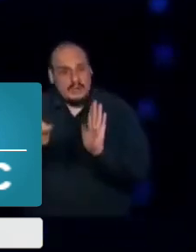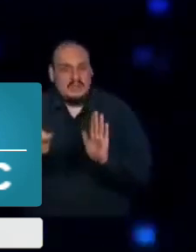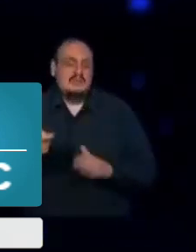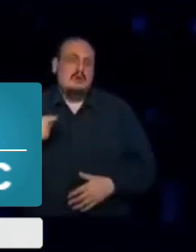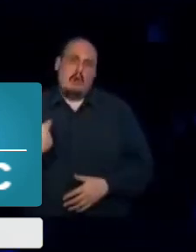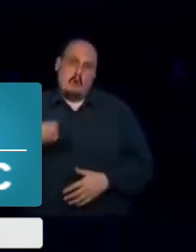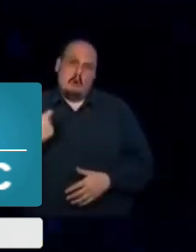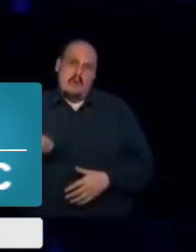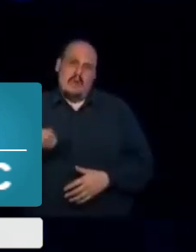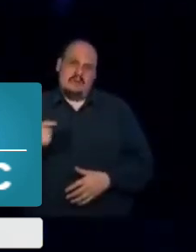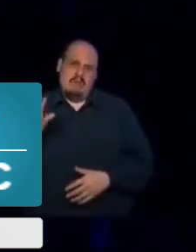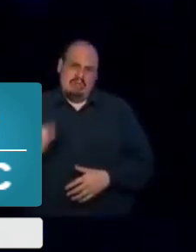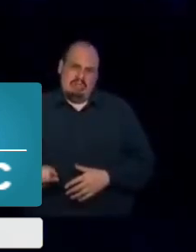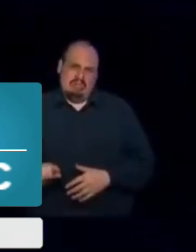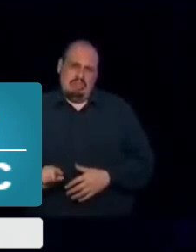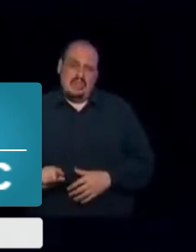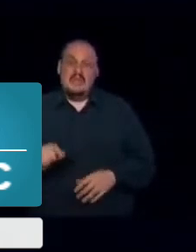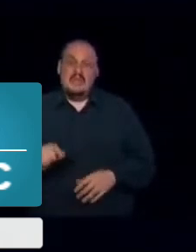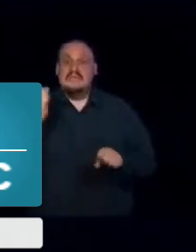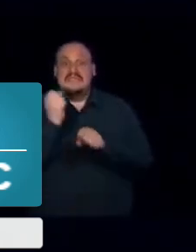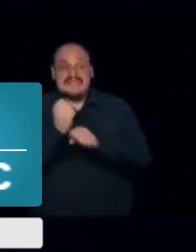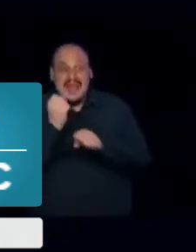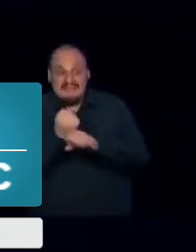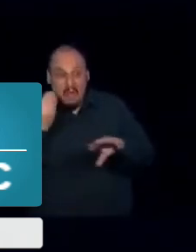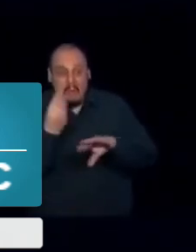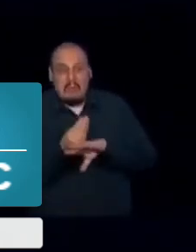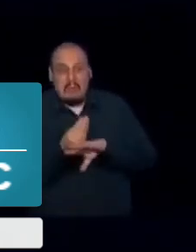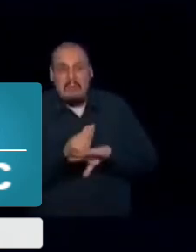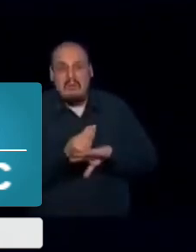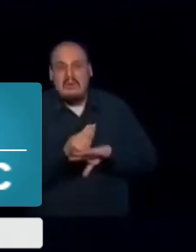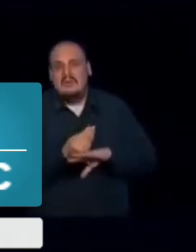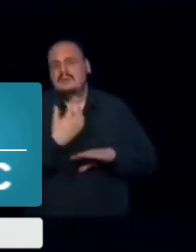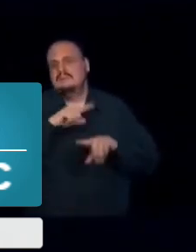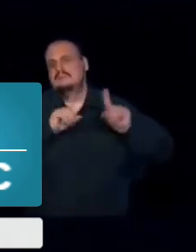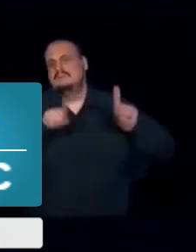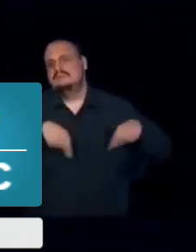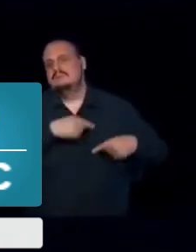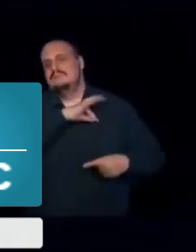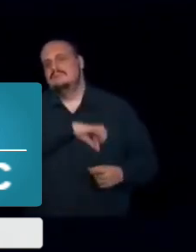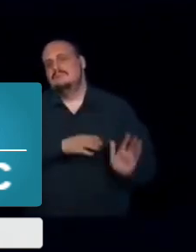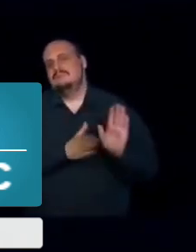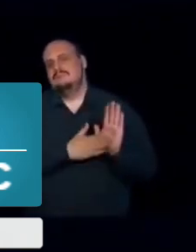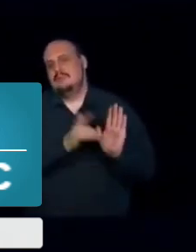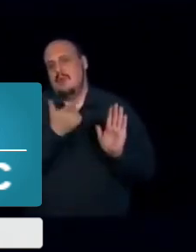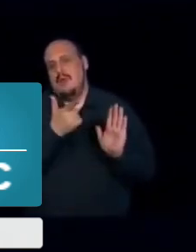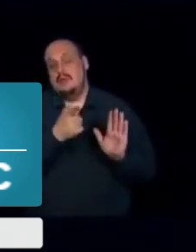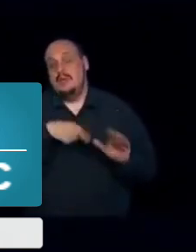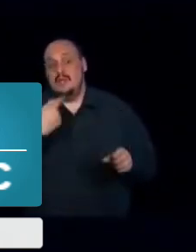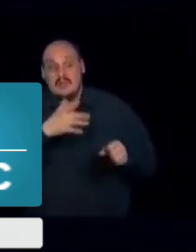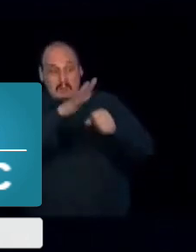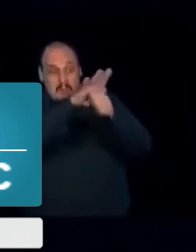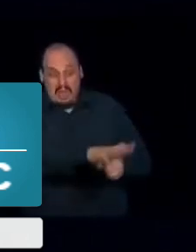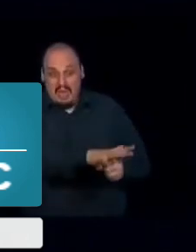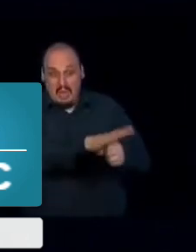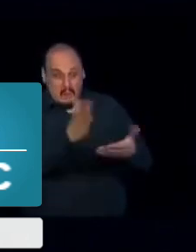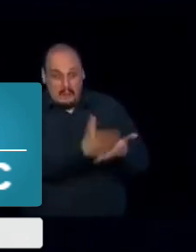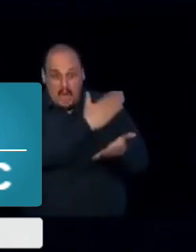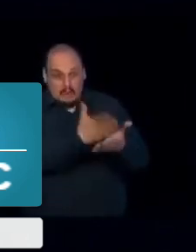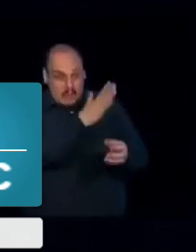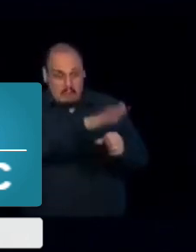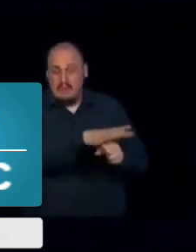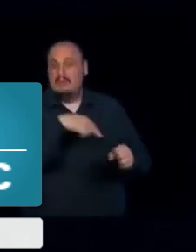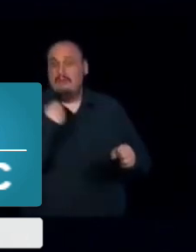de inflación anual y que trata de despegarse de esta gestión Bueno eso es en lo histórico Sí e más